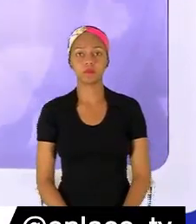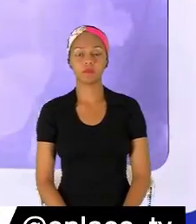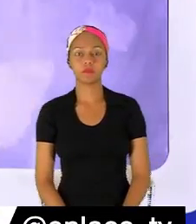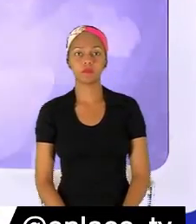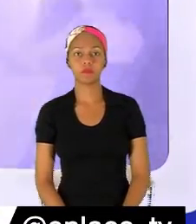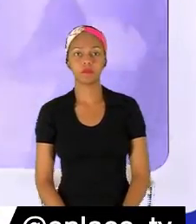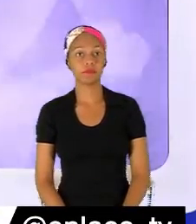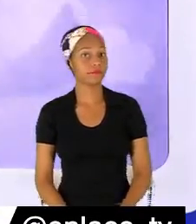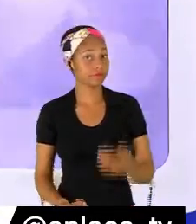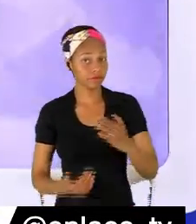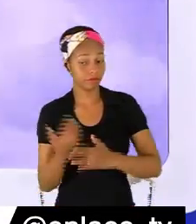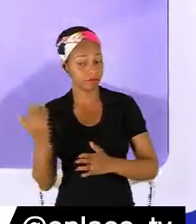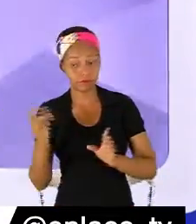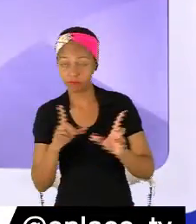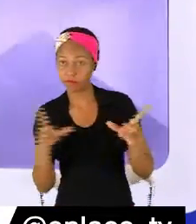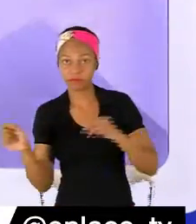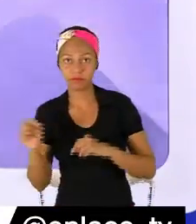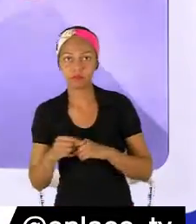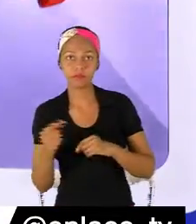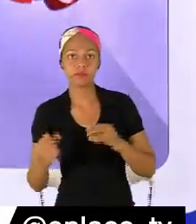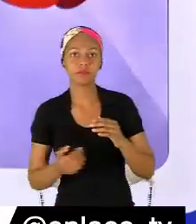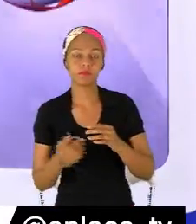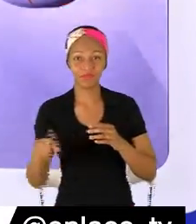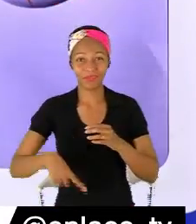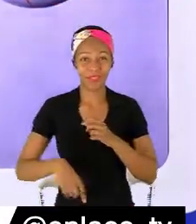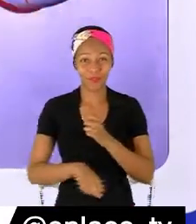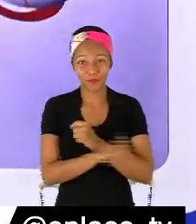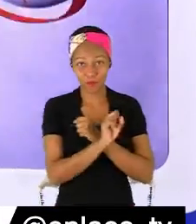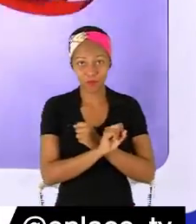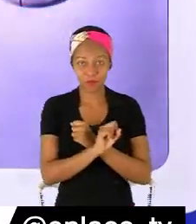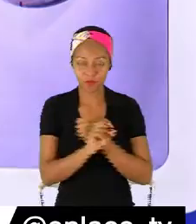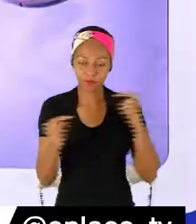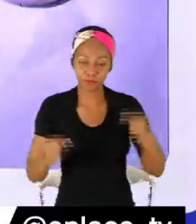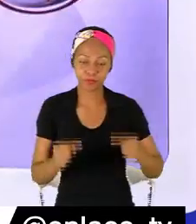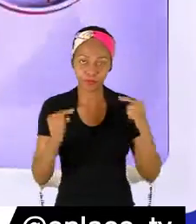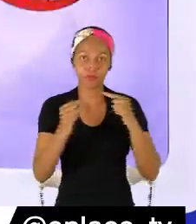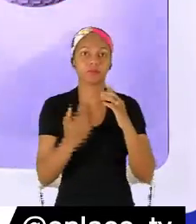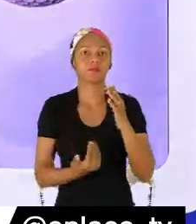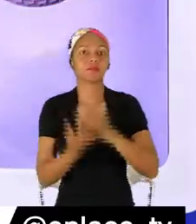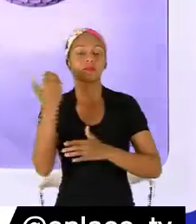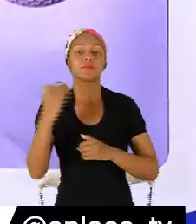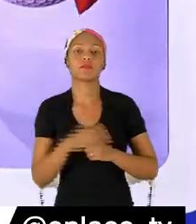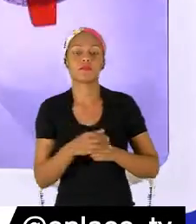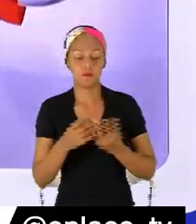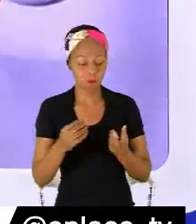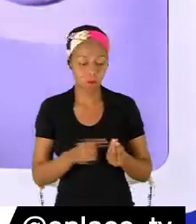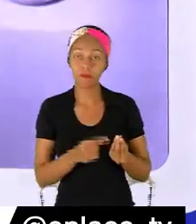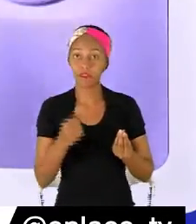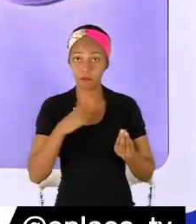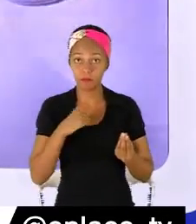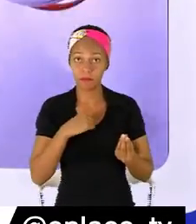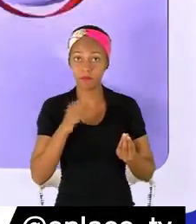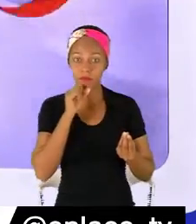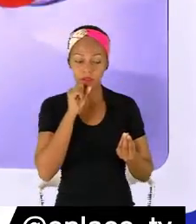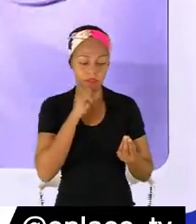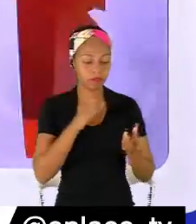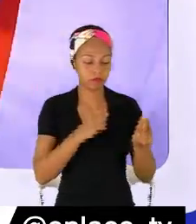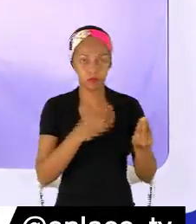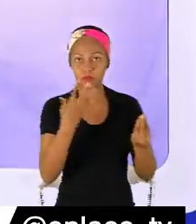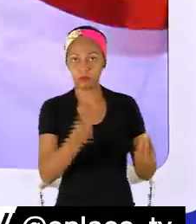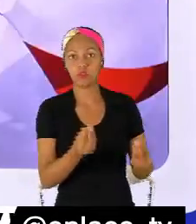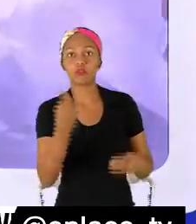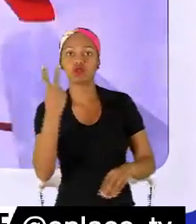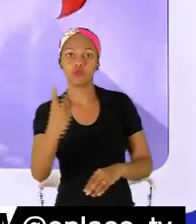el torneo femenino organizado por la DIFÚTBOL. En este torneo participan dos equipos de Barranca Bermeja, Barranqueñas FC